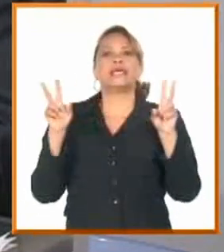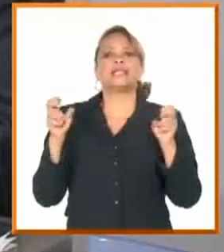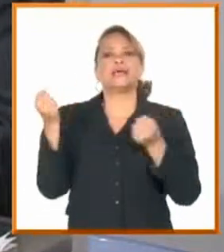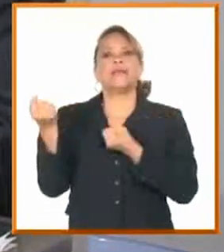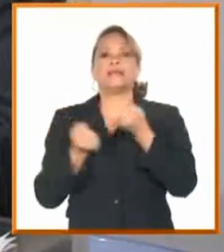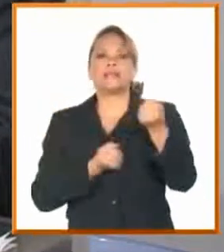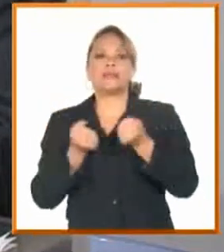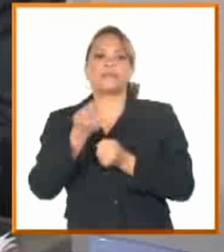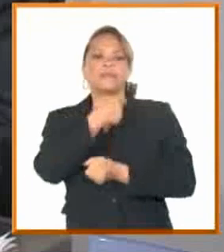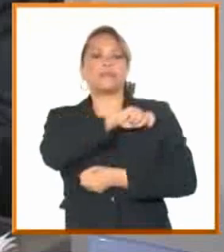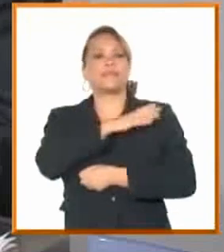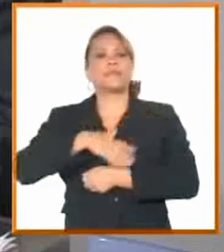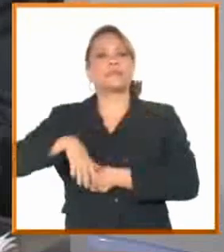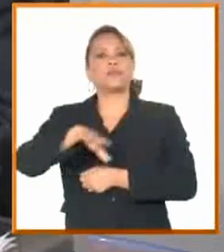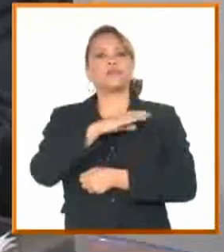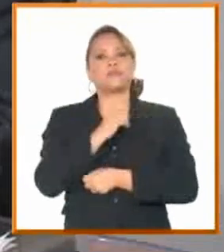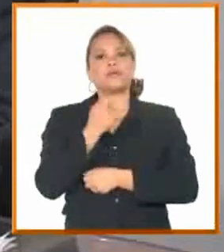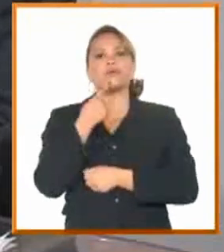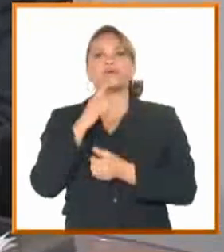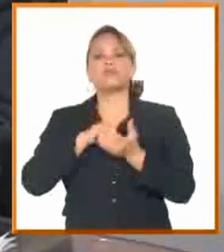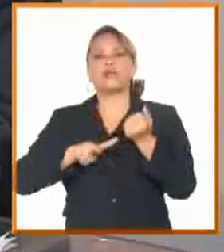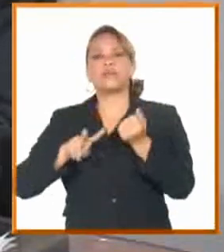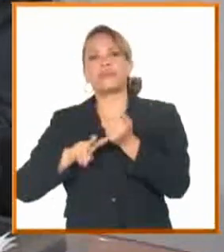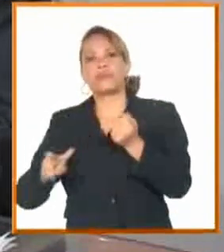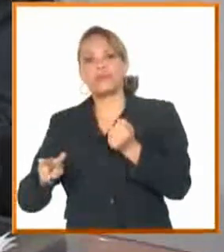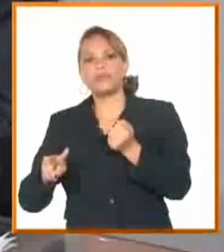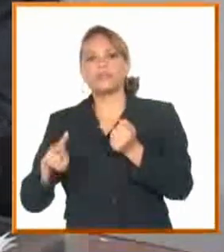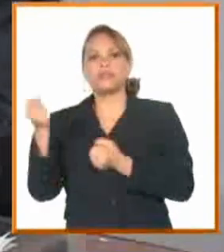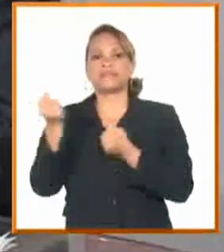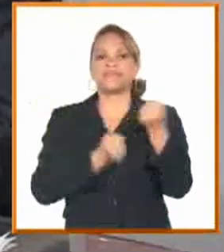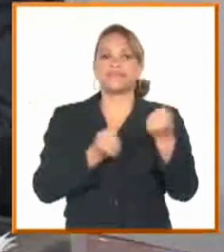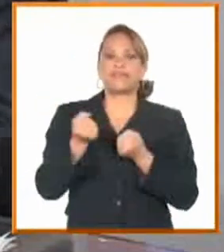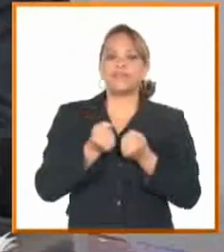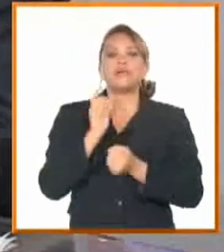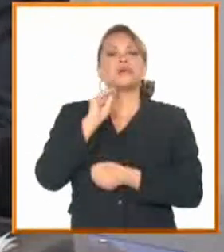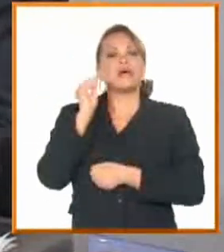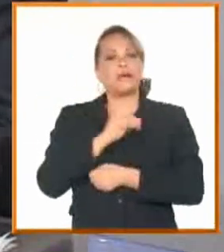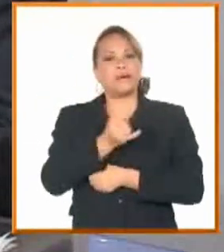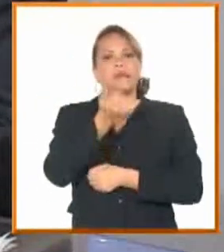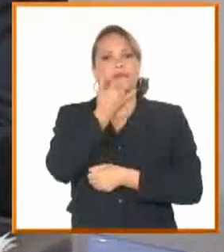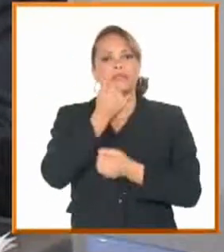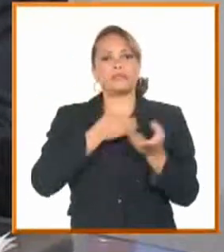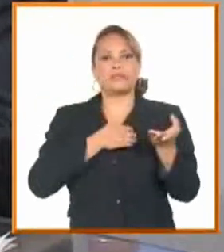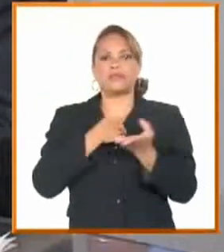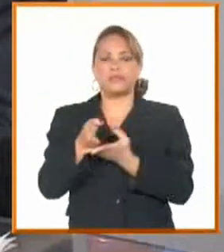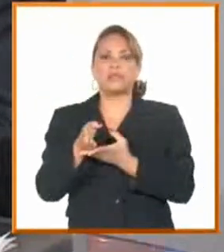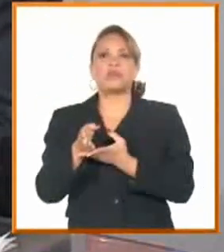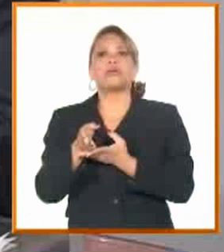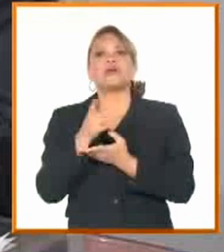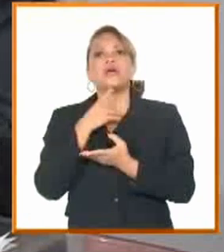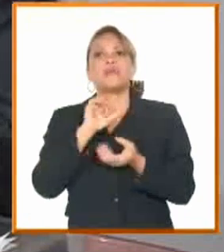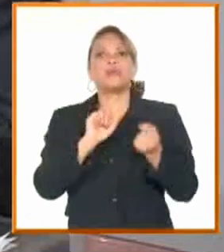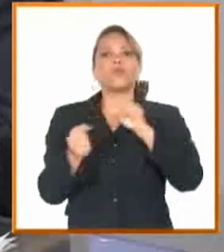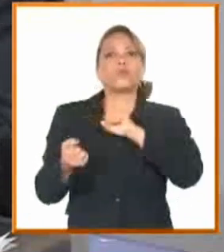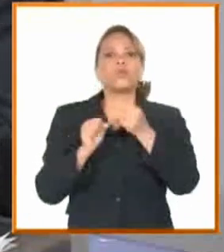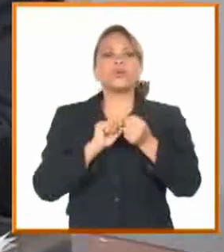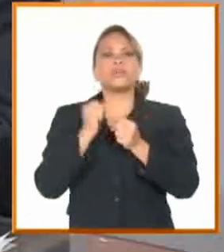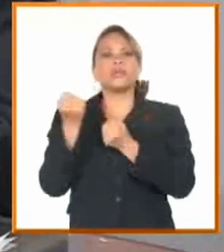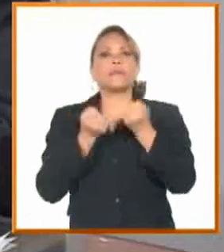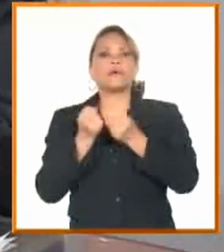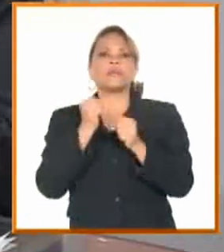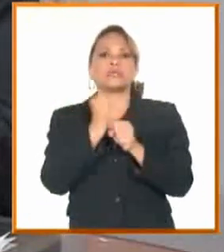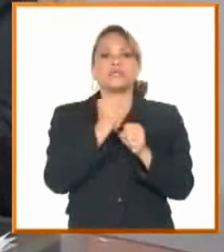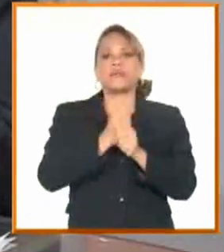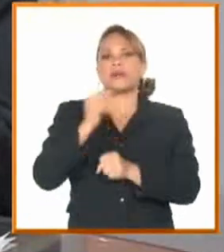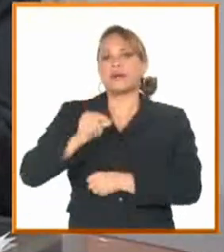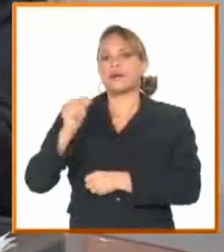transporte público, el transporte interprovincial, ya sabemos que hay algunas afectaciones, hemos tenido que tomar algunas medidas con el transporte de los trabajadores, con el